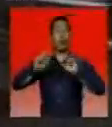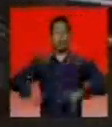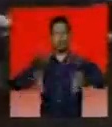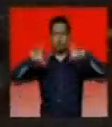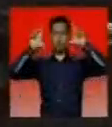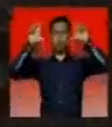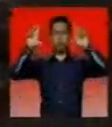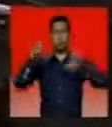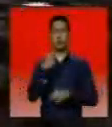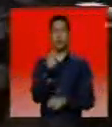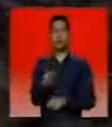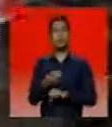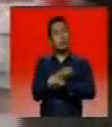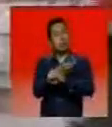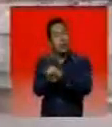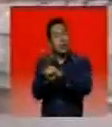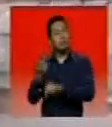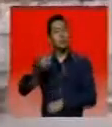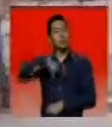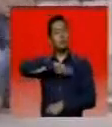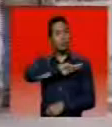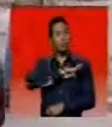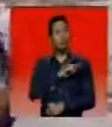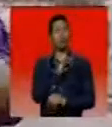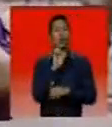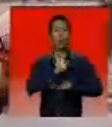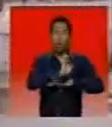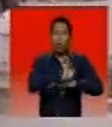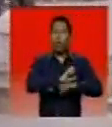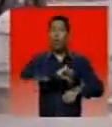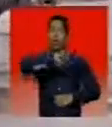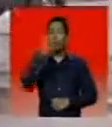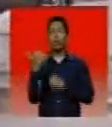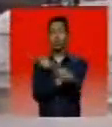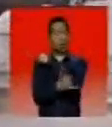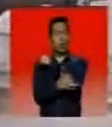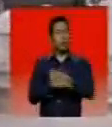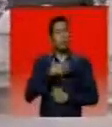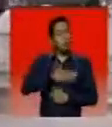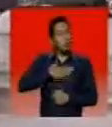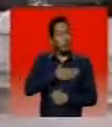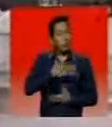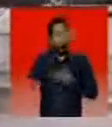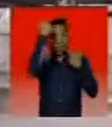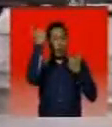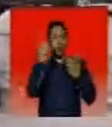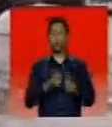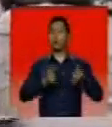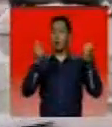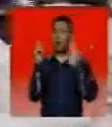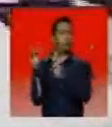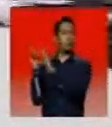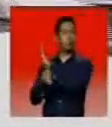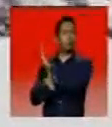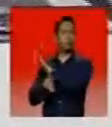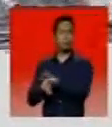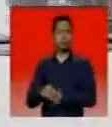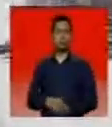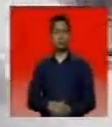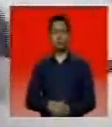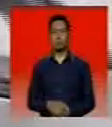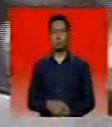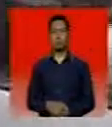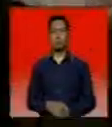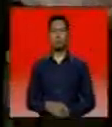donde da recomendaciones a los migrantes ecuatorianos para que pongan la denuncia si se han sentido perjudicados por la empresa de paquetería